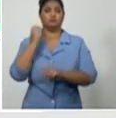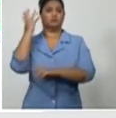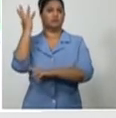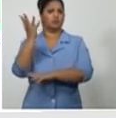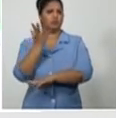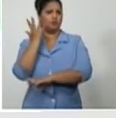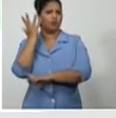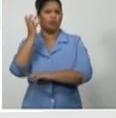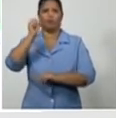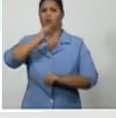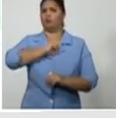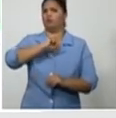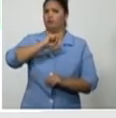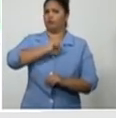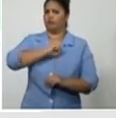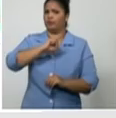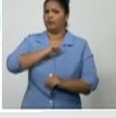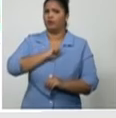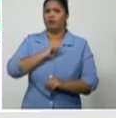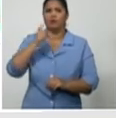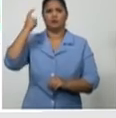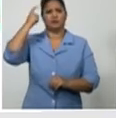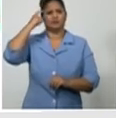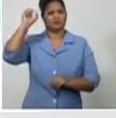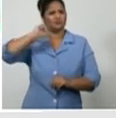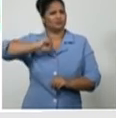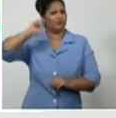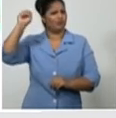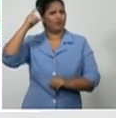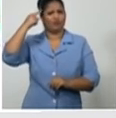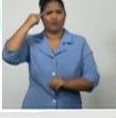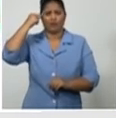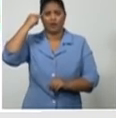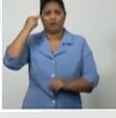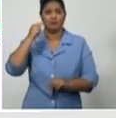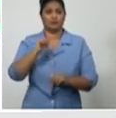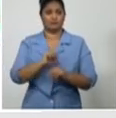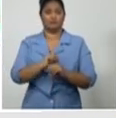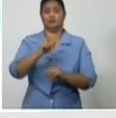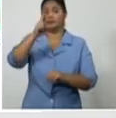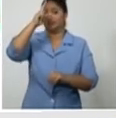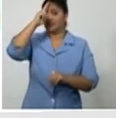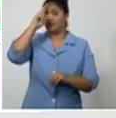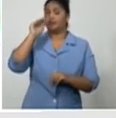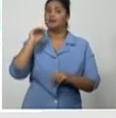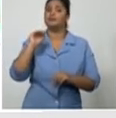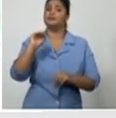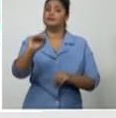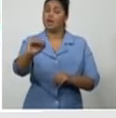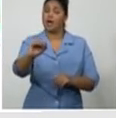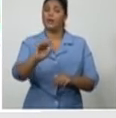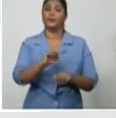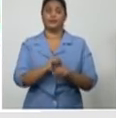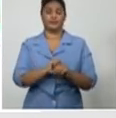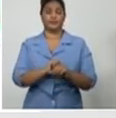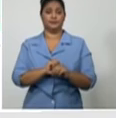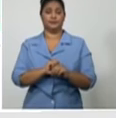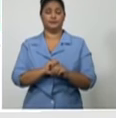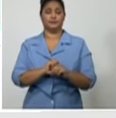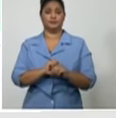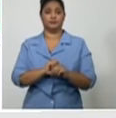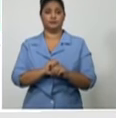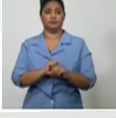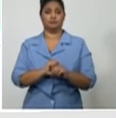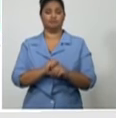resultó positivo, se ingresó. Este paciente, hay que decir que tenía antecedentes de padecer de